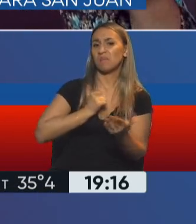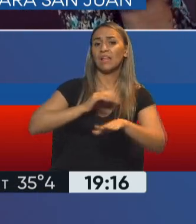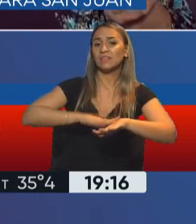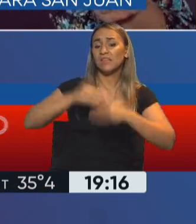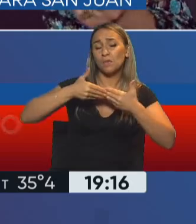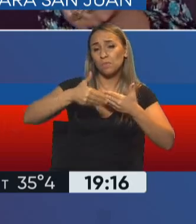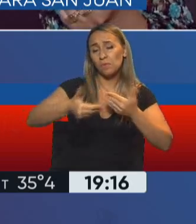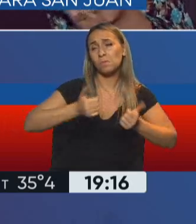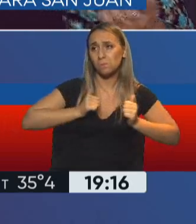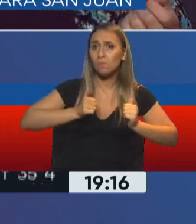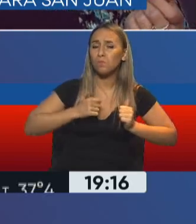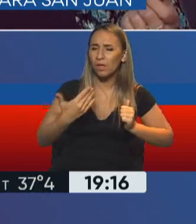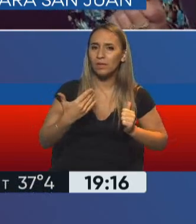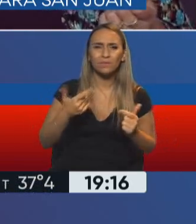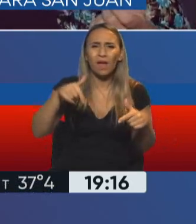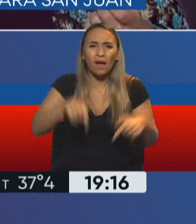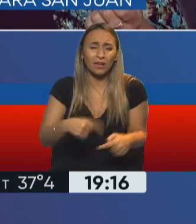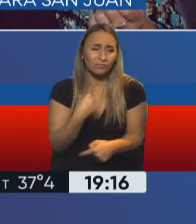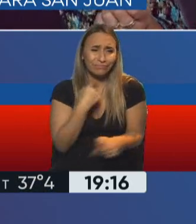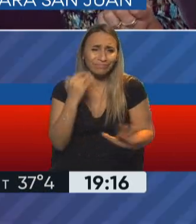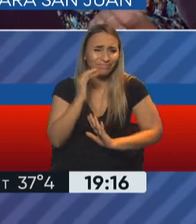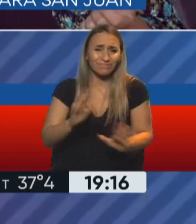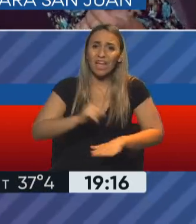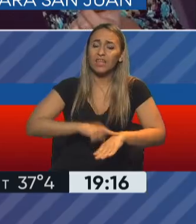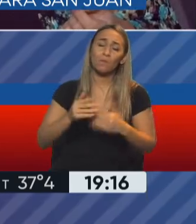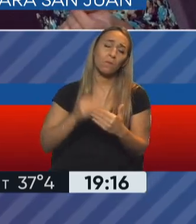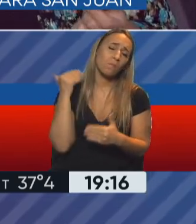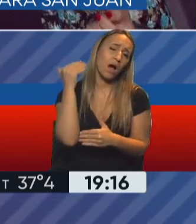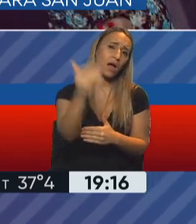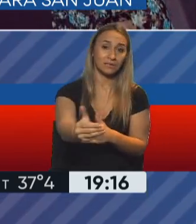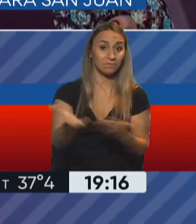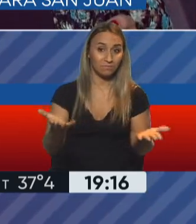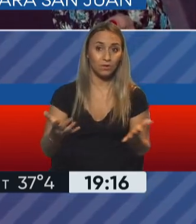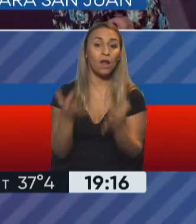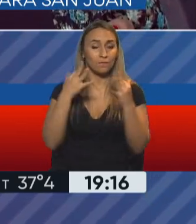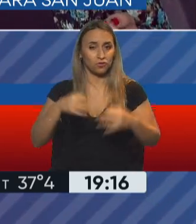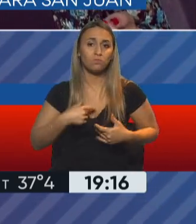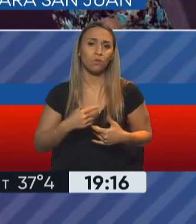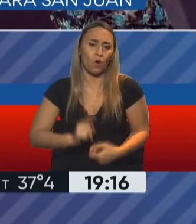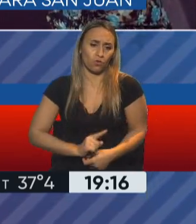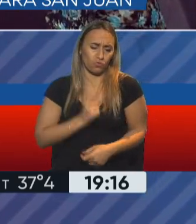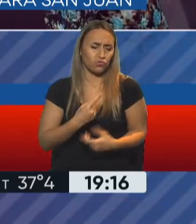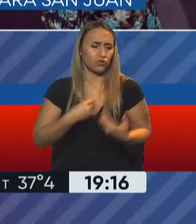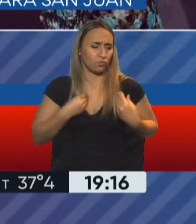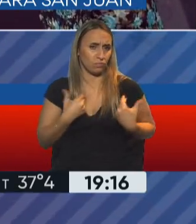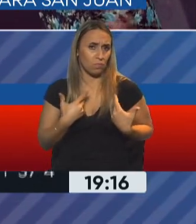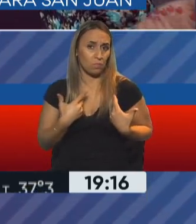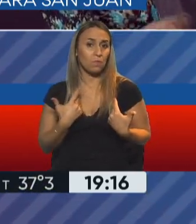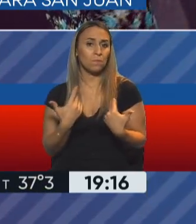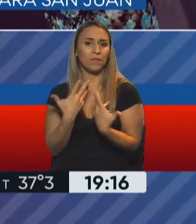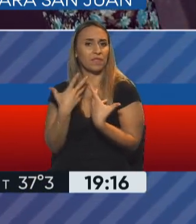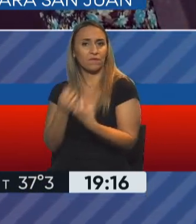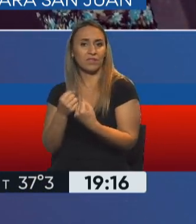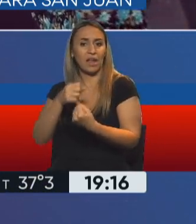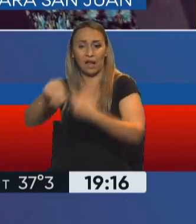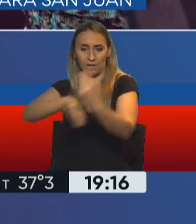van a alargar otra vez. Porque tenemos la verdad, tenemos la razón, y aparte porque tengo el honor de defender a las familias de justamente